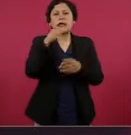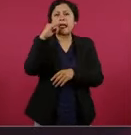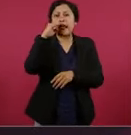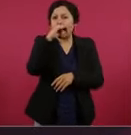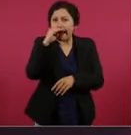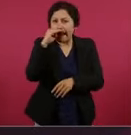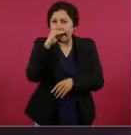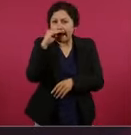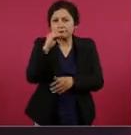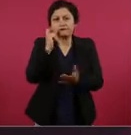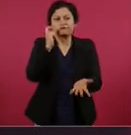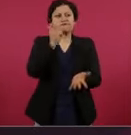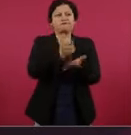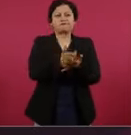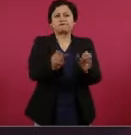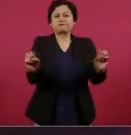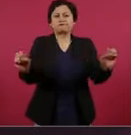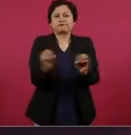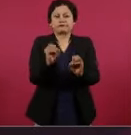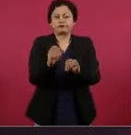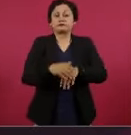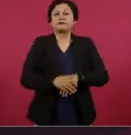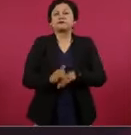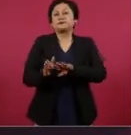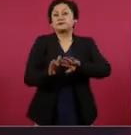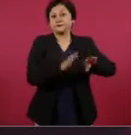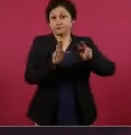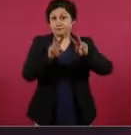medicamentos, hacer a un lado lo del famoso,